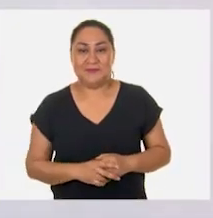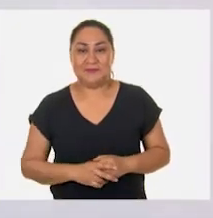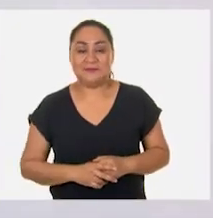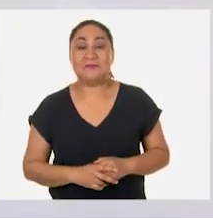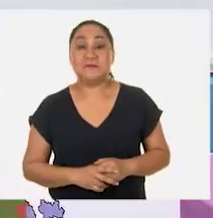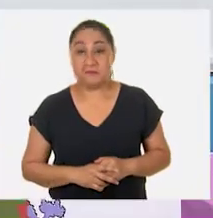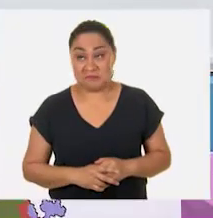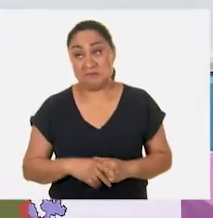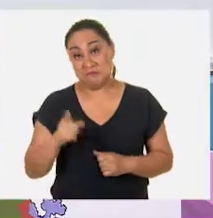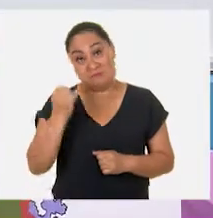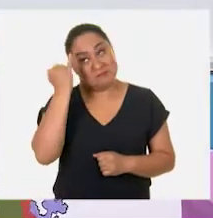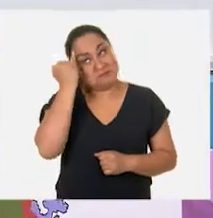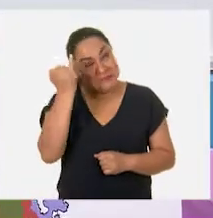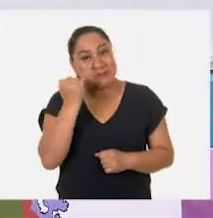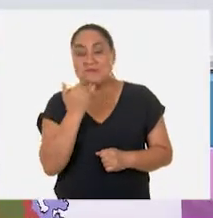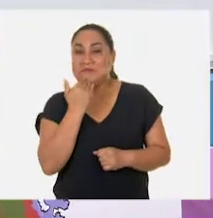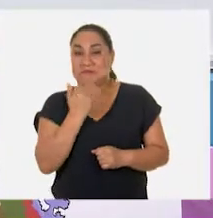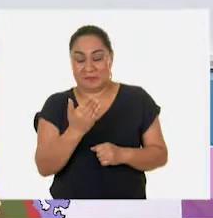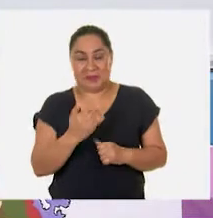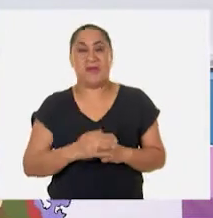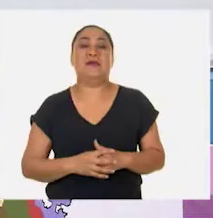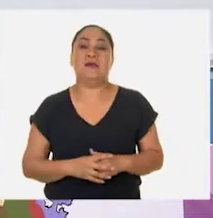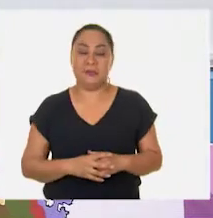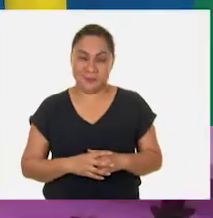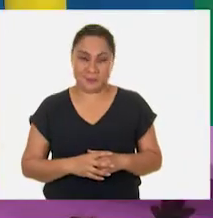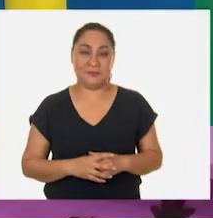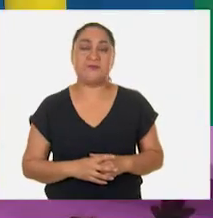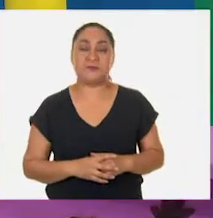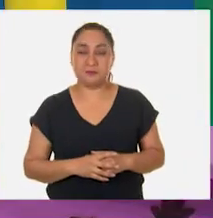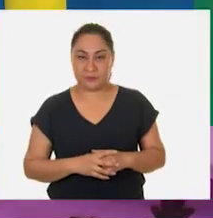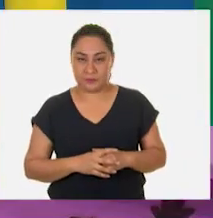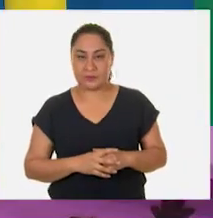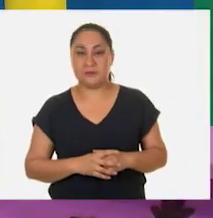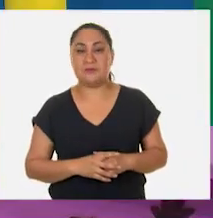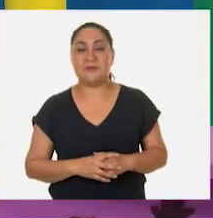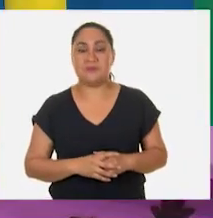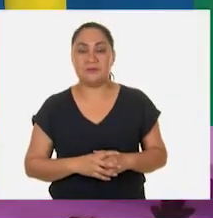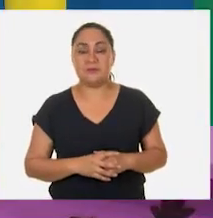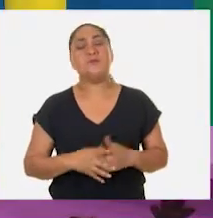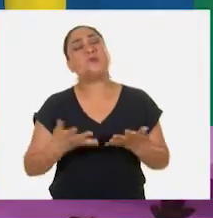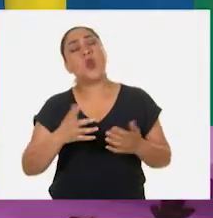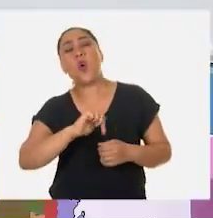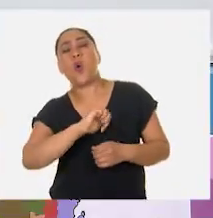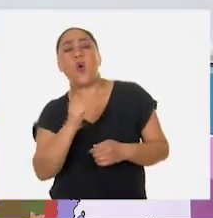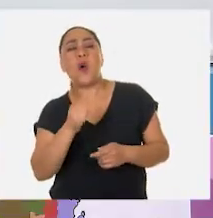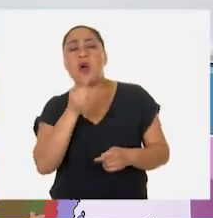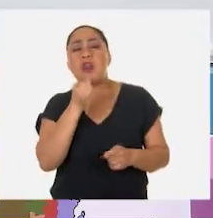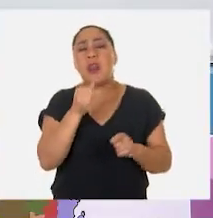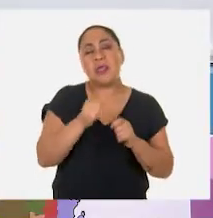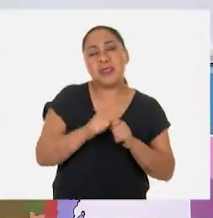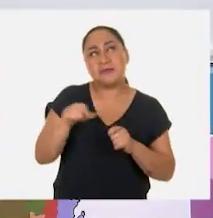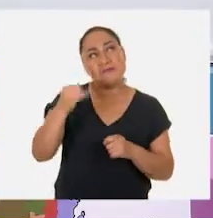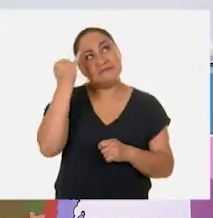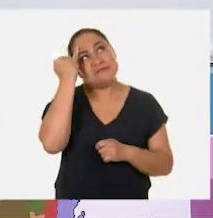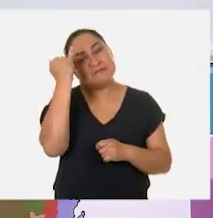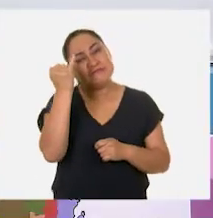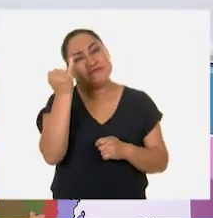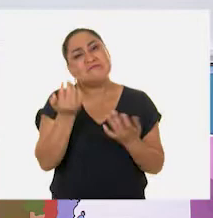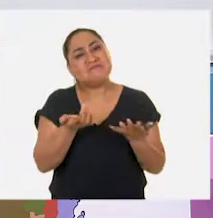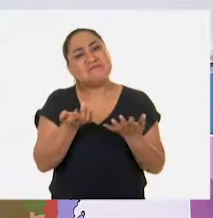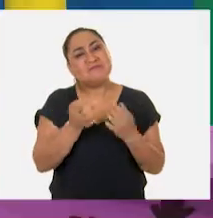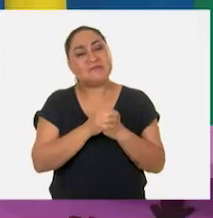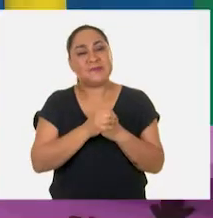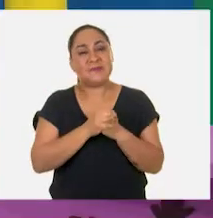Muy buena estrategia, ¿eh? Muy bien, muy bien, muy bien, muy bien. A ver, ¿cuál otra sería la letra que te gustaría que